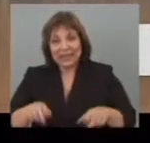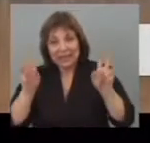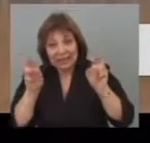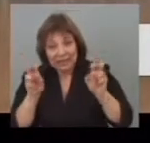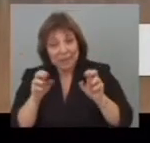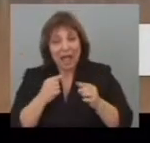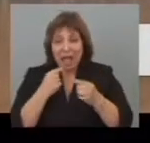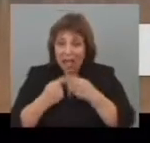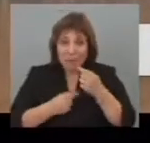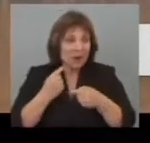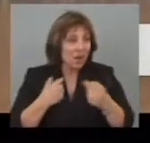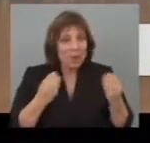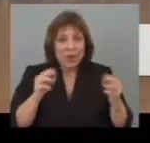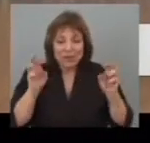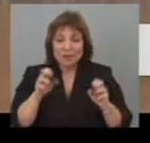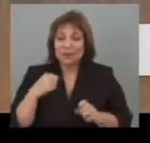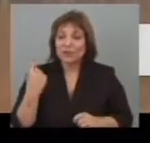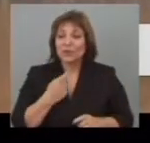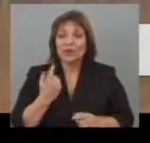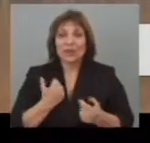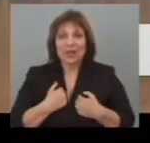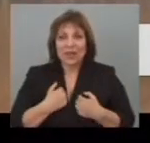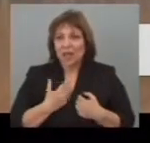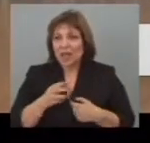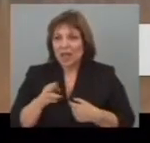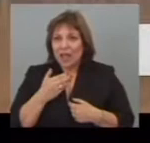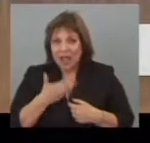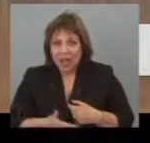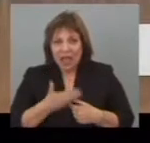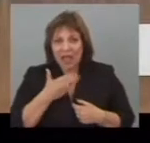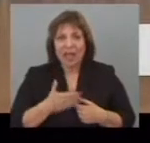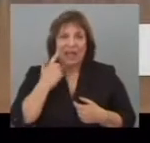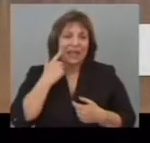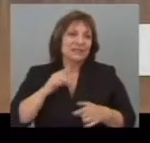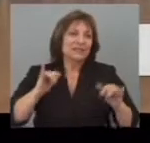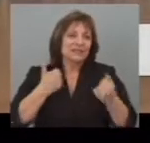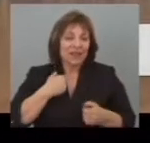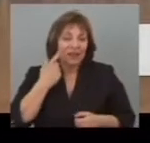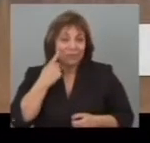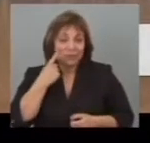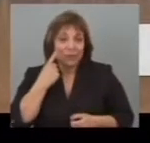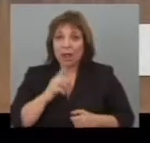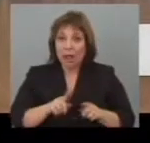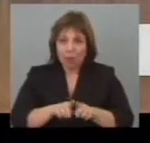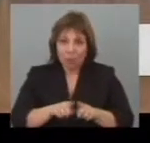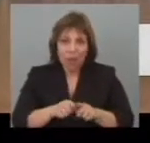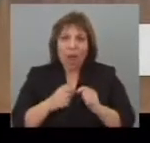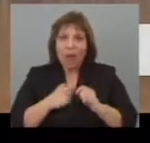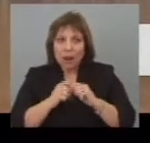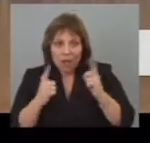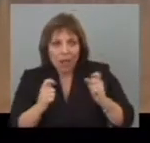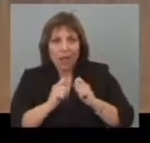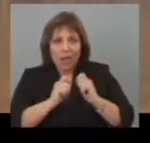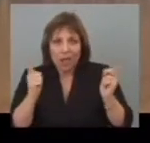uno no pierde la capacidad de asombro en lo que puede ser una historia dentro de una